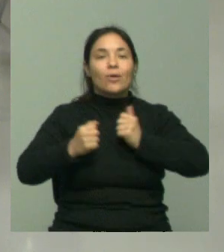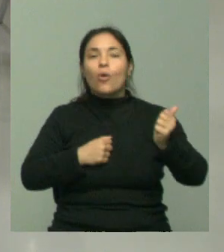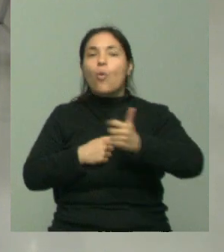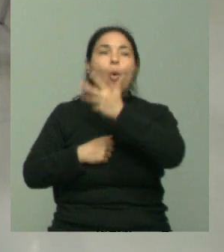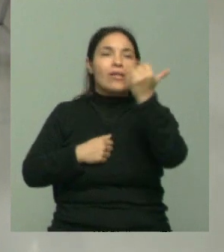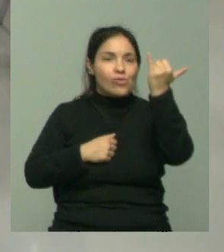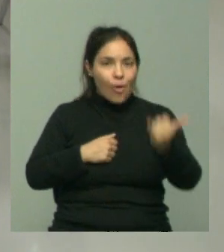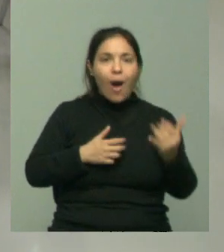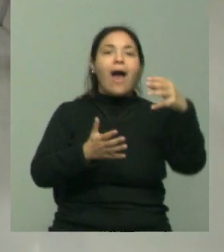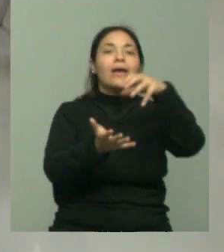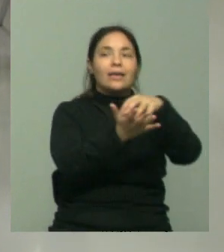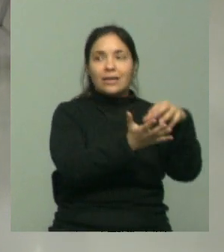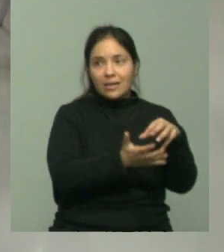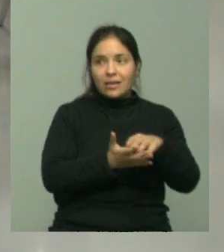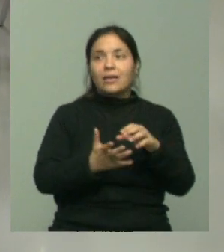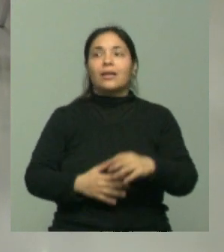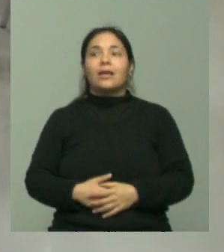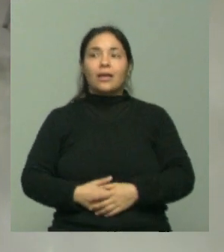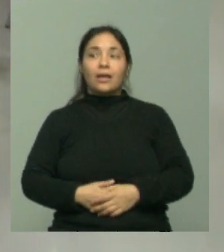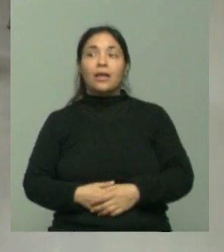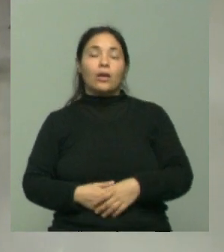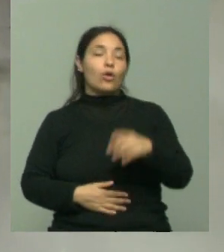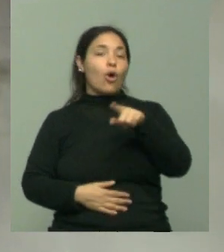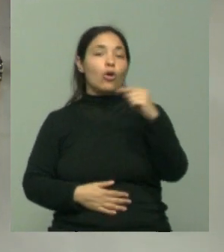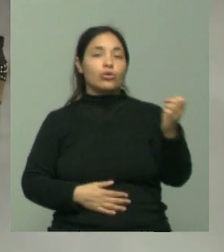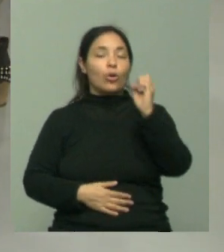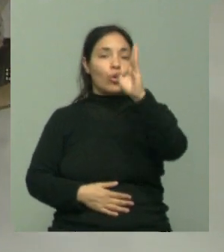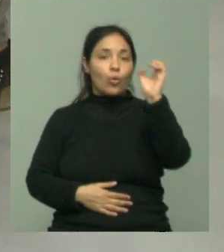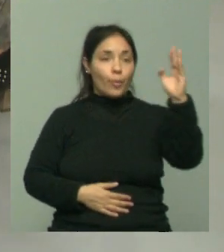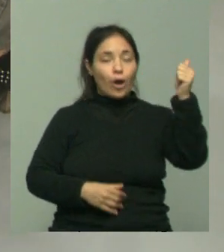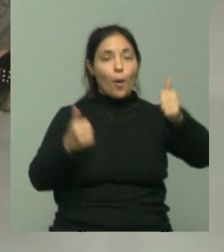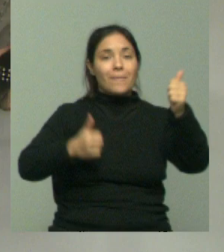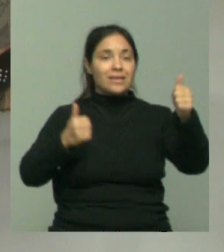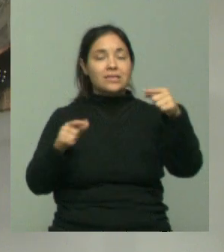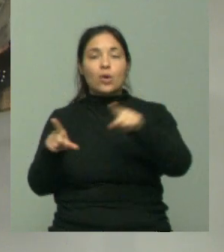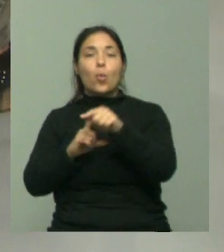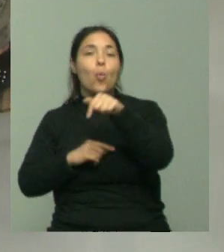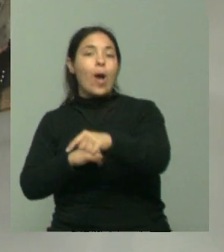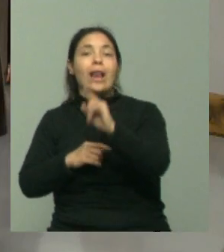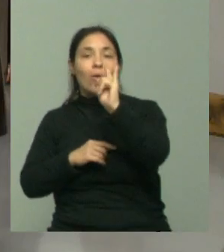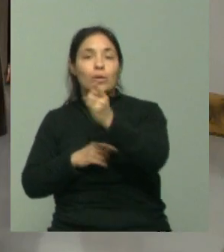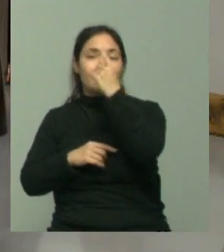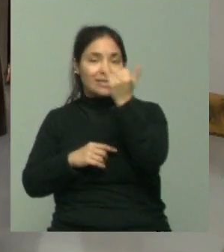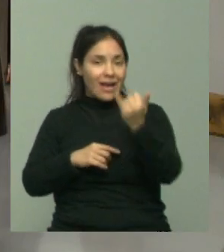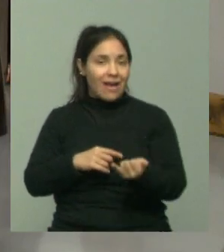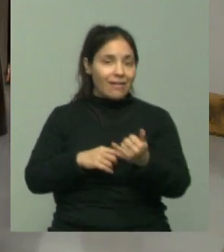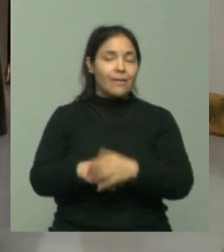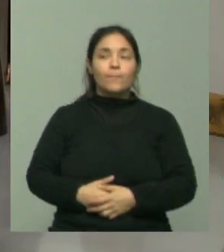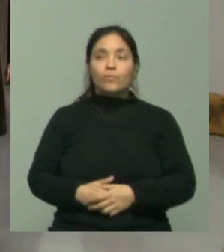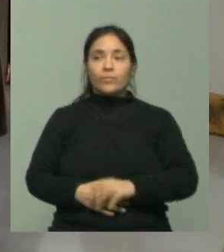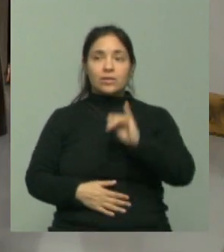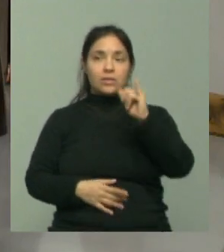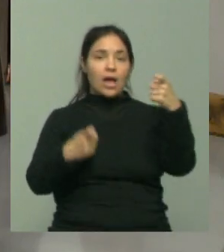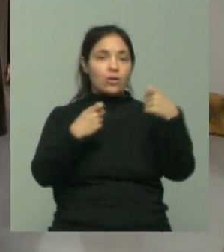esas disciplinas de atletismo? ¿Sí hay otros clubes que tienen el nivel de competencia que tienen ustedes aquí en Mendoza? Sí, en la